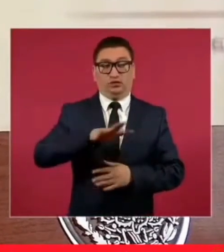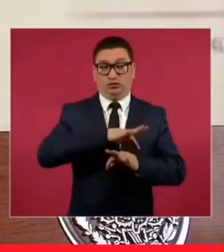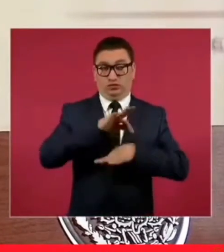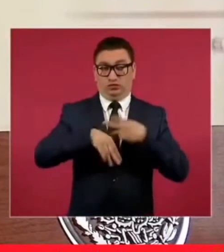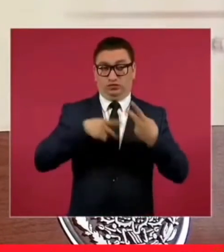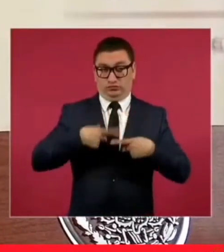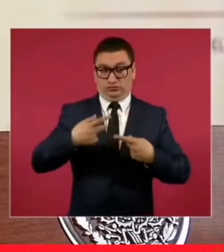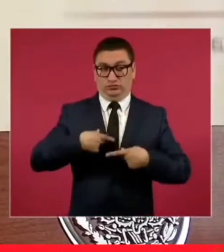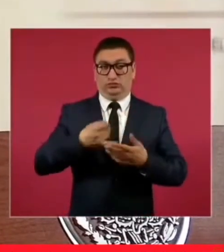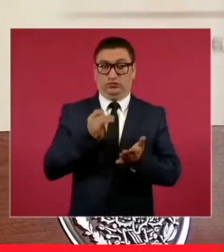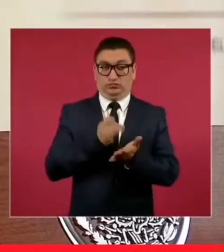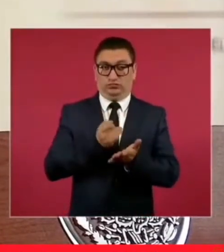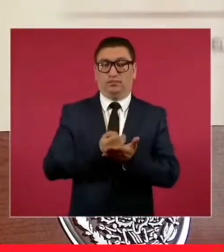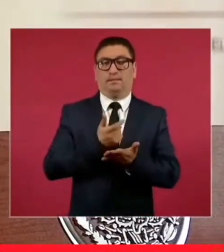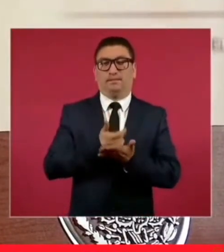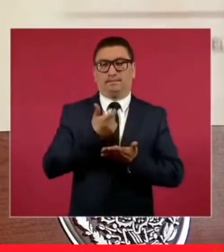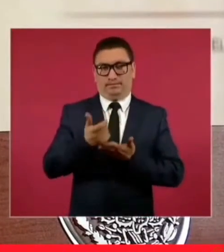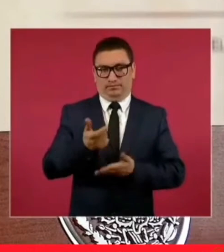por ejemplo,